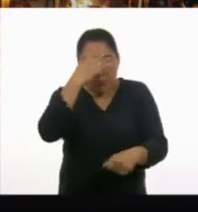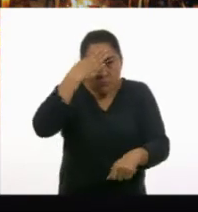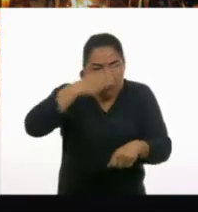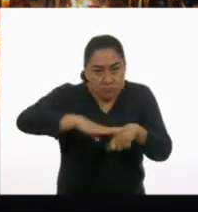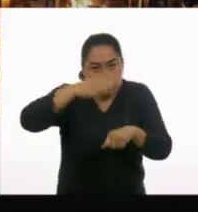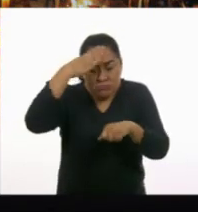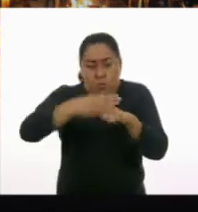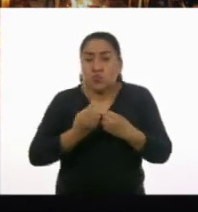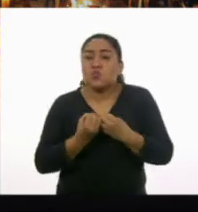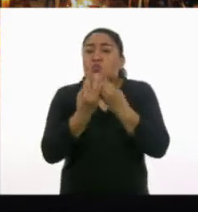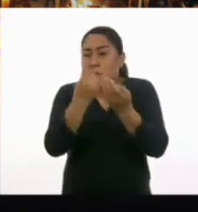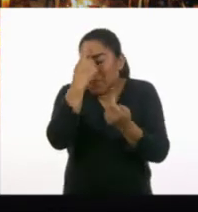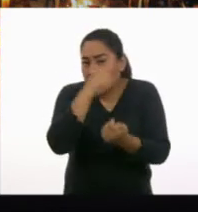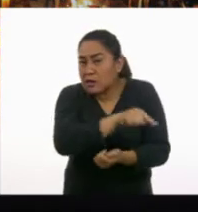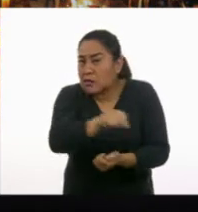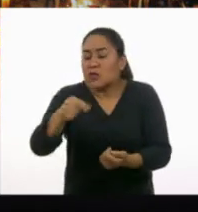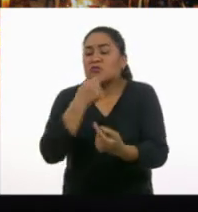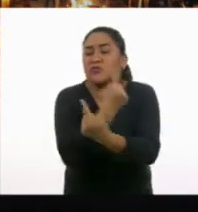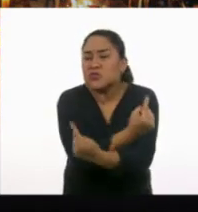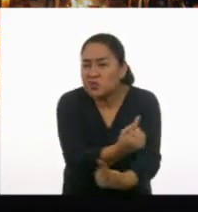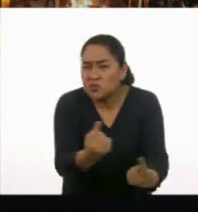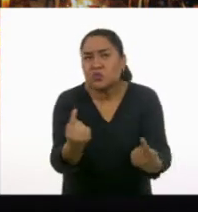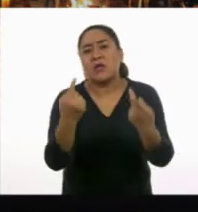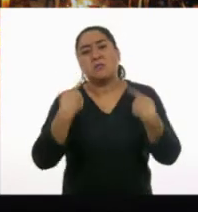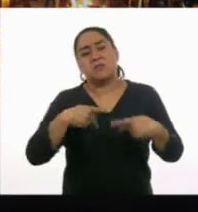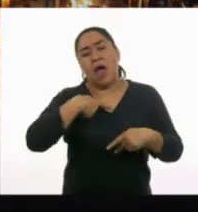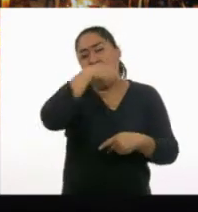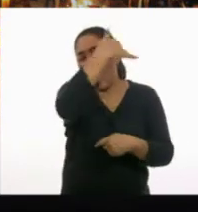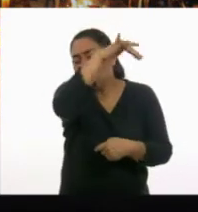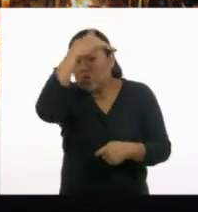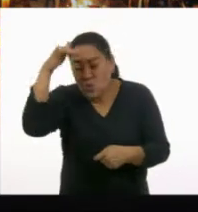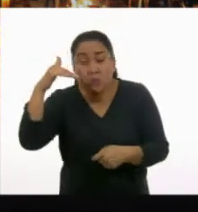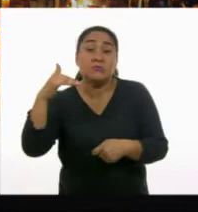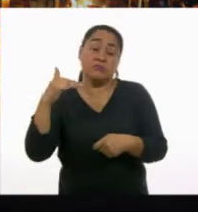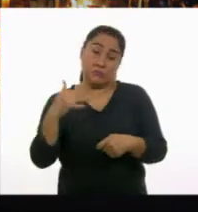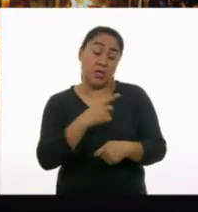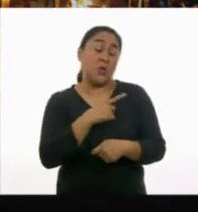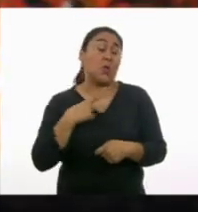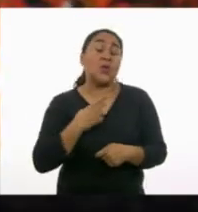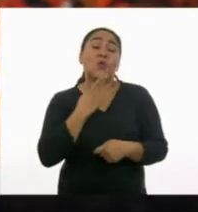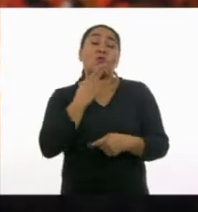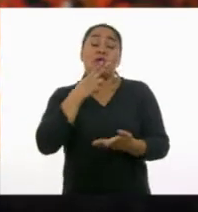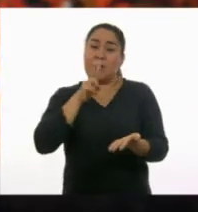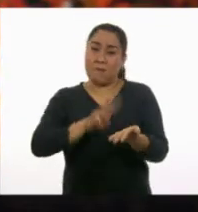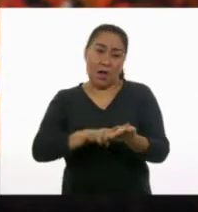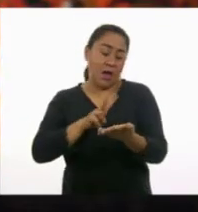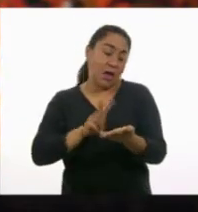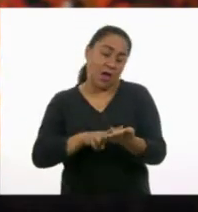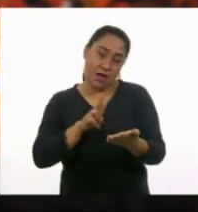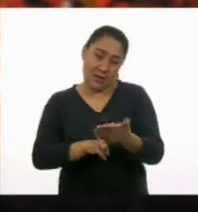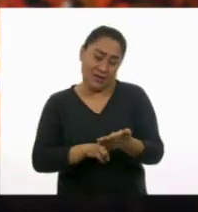los niños y las niñas y todos los adultos que deben valorar, pues,